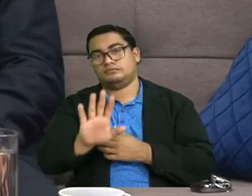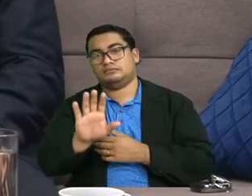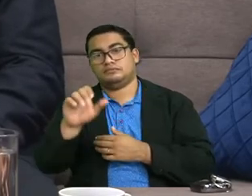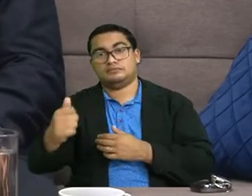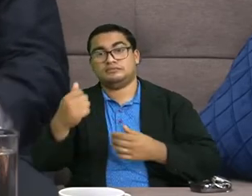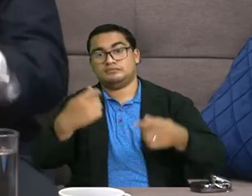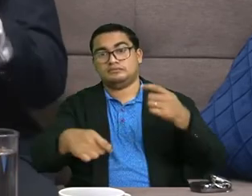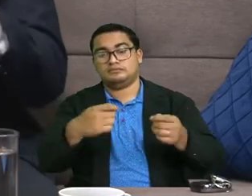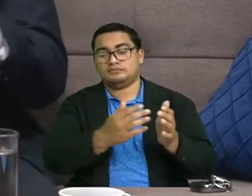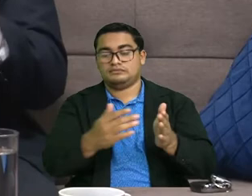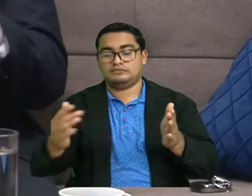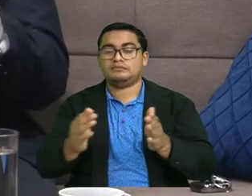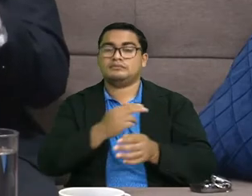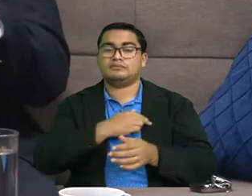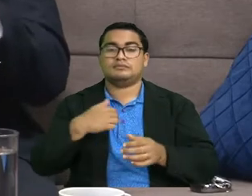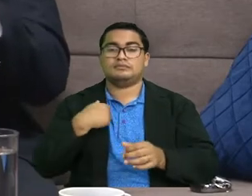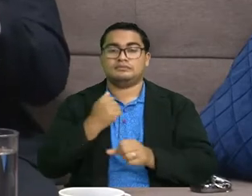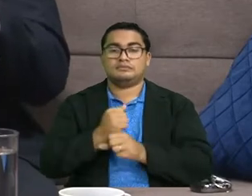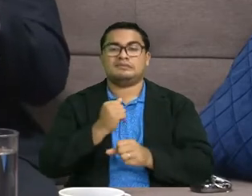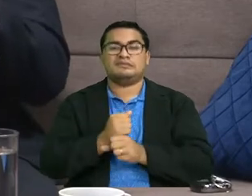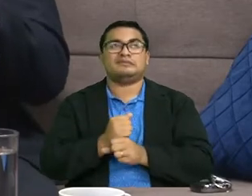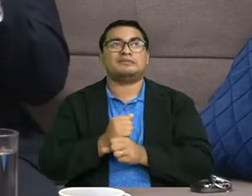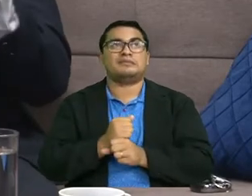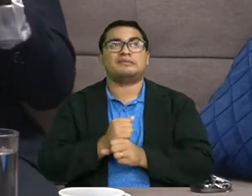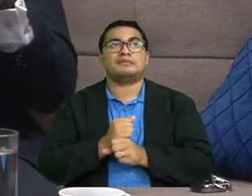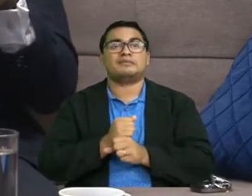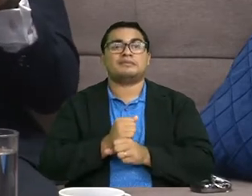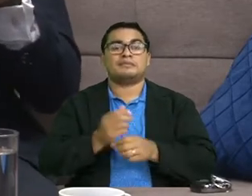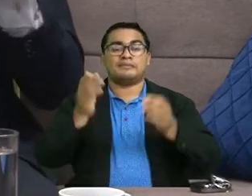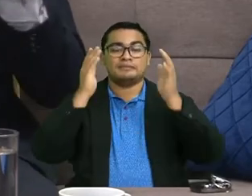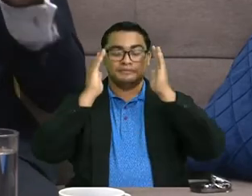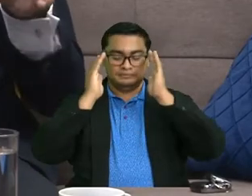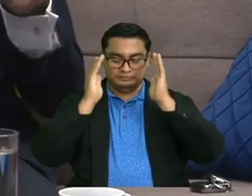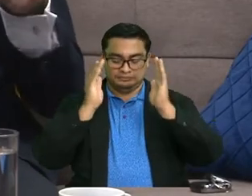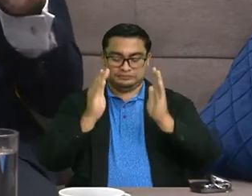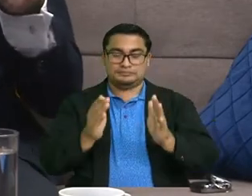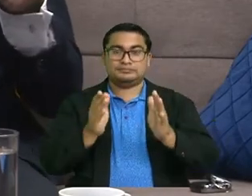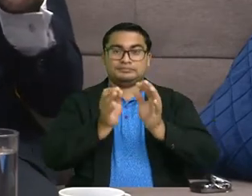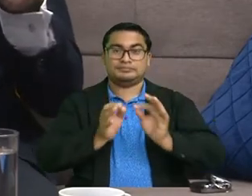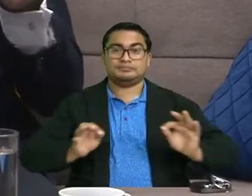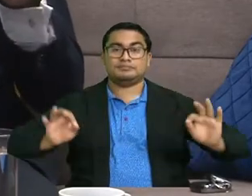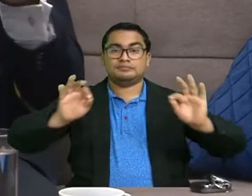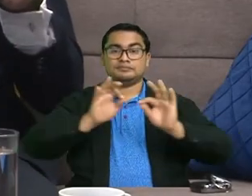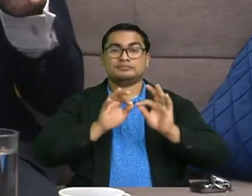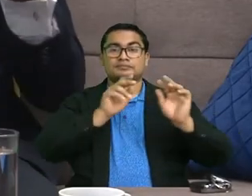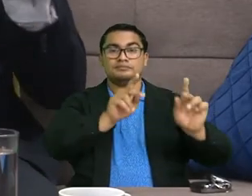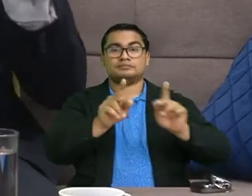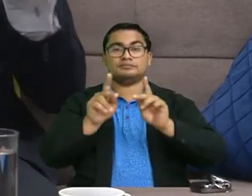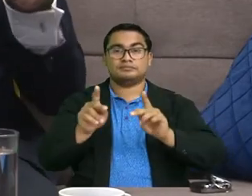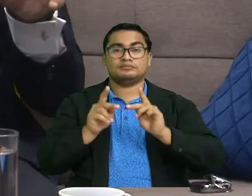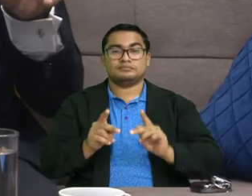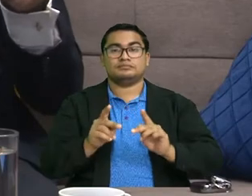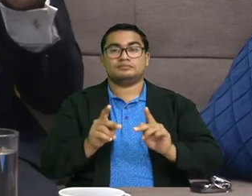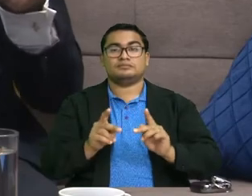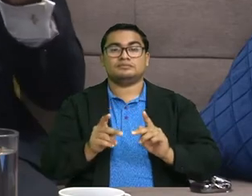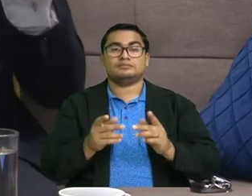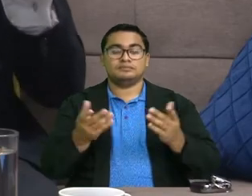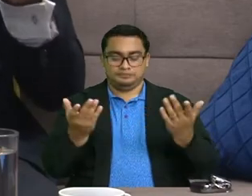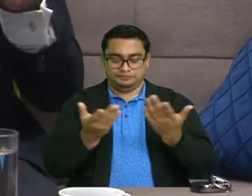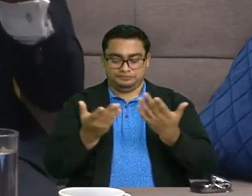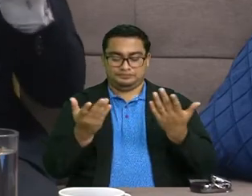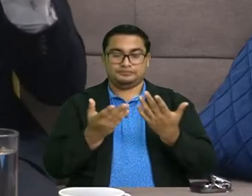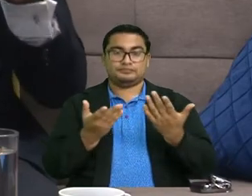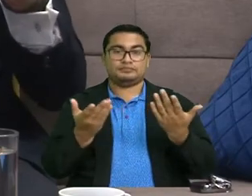poder desarrollar todo este espacio en el que el enfoque son los emprendimientos. Entonces, esa es una plataforma